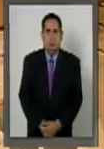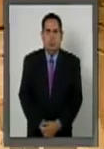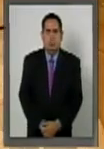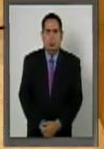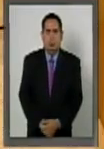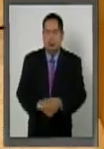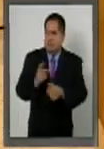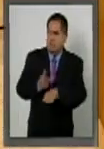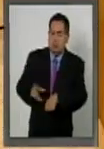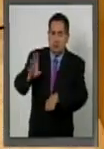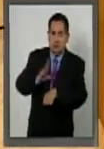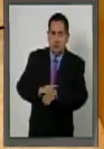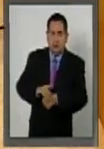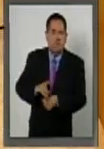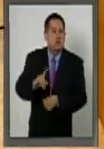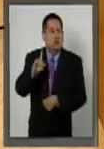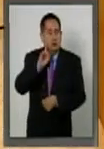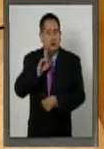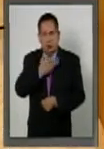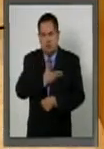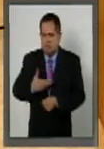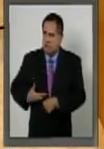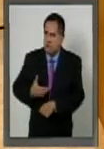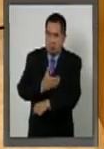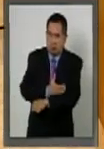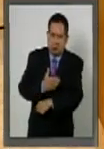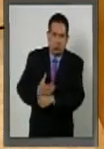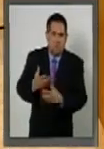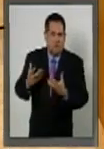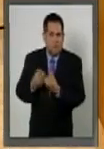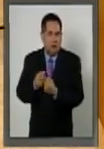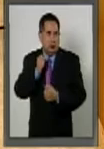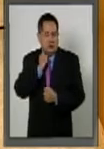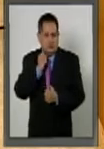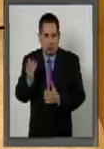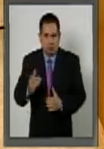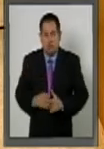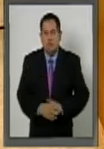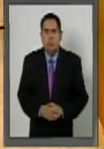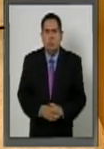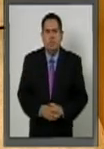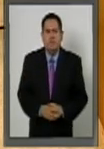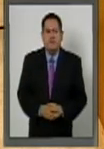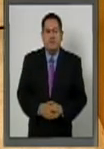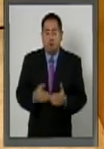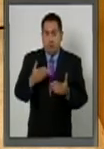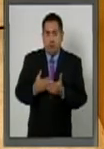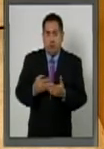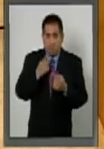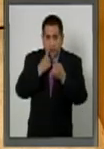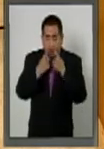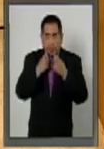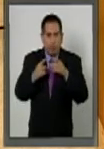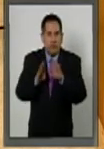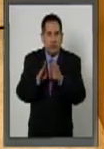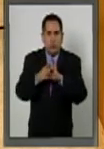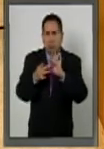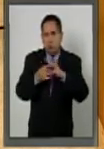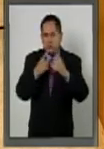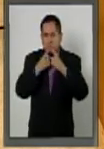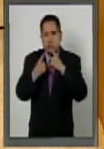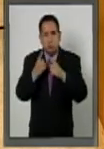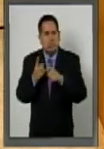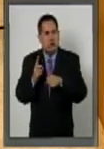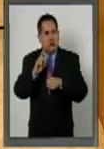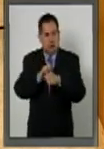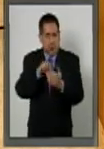Con su permiso, señora presidenta, compañeras y compañeros senadores. Estamos ante la discusión de uno de los